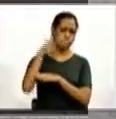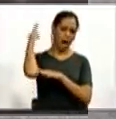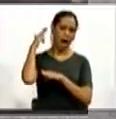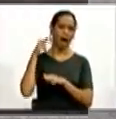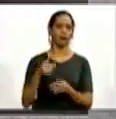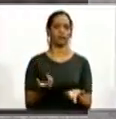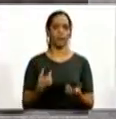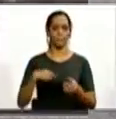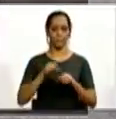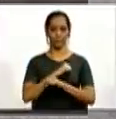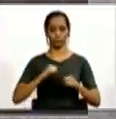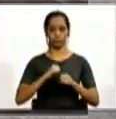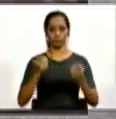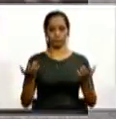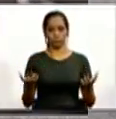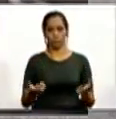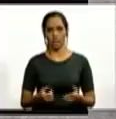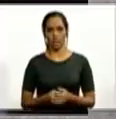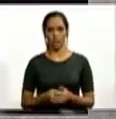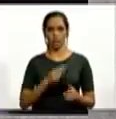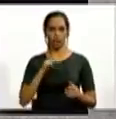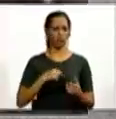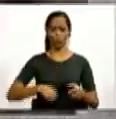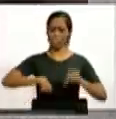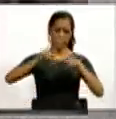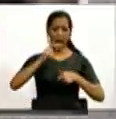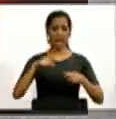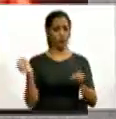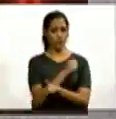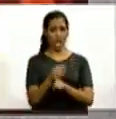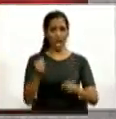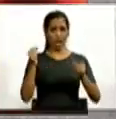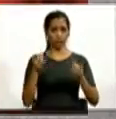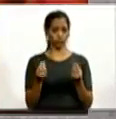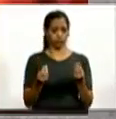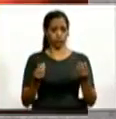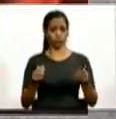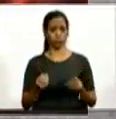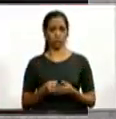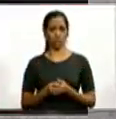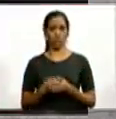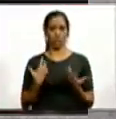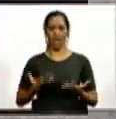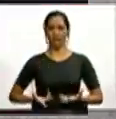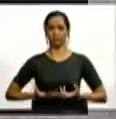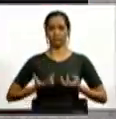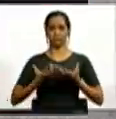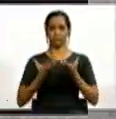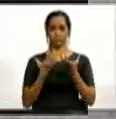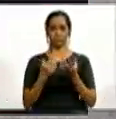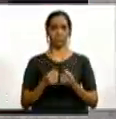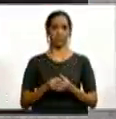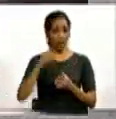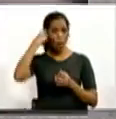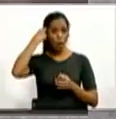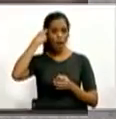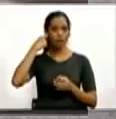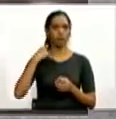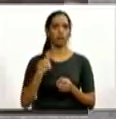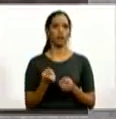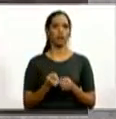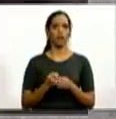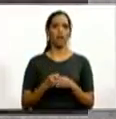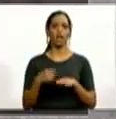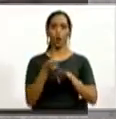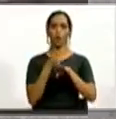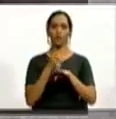a ti. Antes nosotros ya no, demasiado paticoñazo, ya por nada. Cuando me quemaron la caleta esa. Bueno, yo vivía, nosotros vivíamos